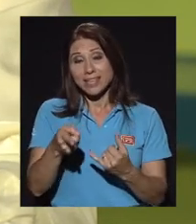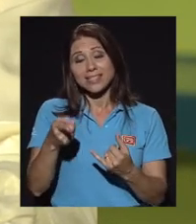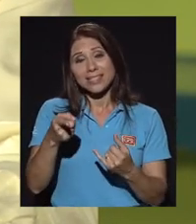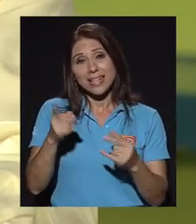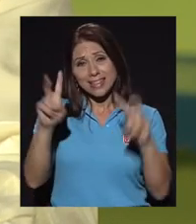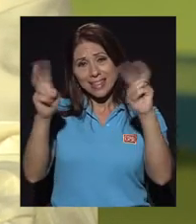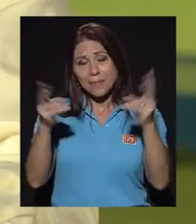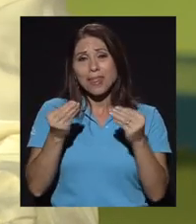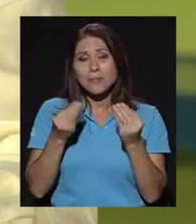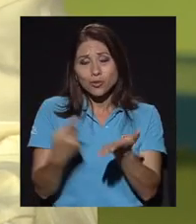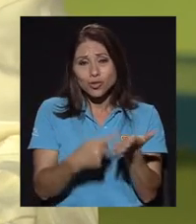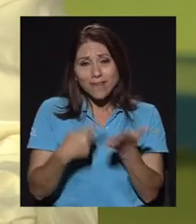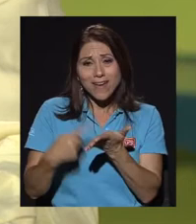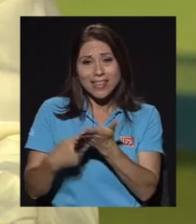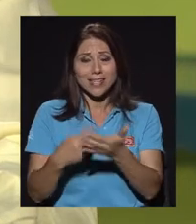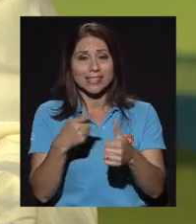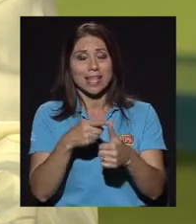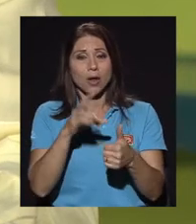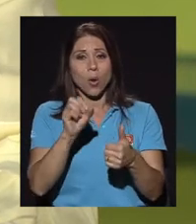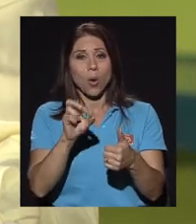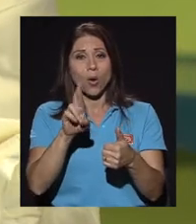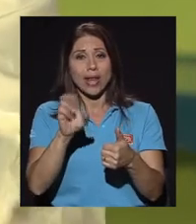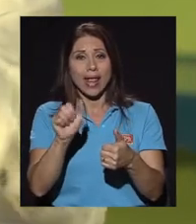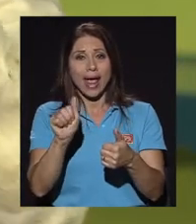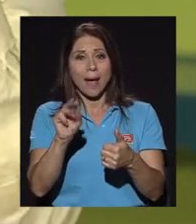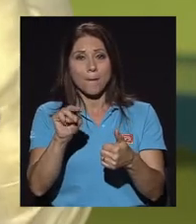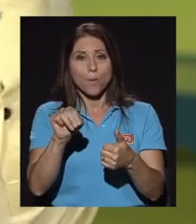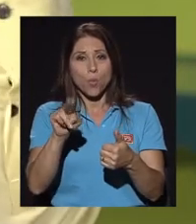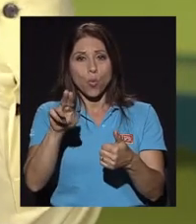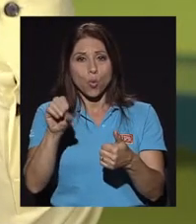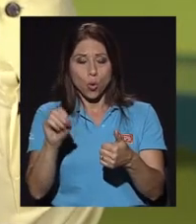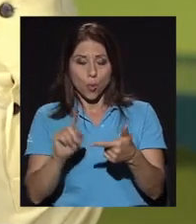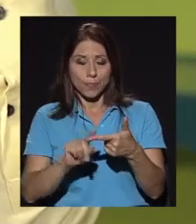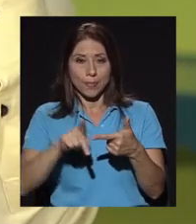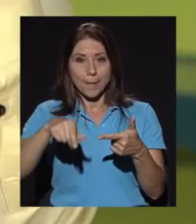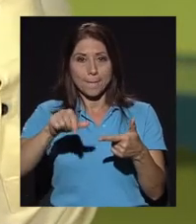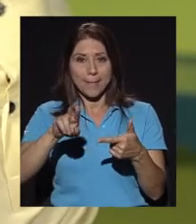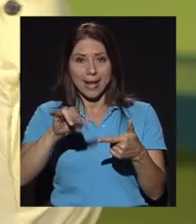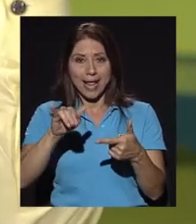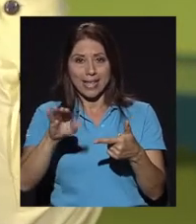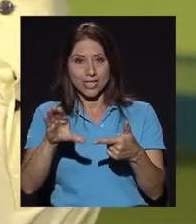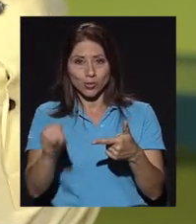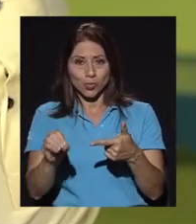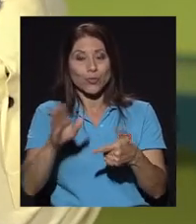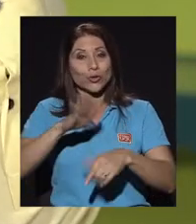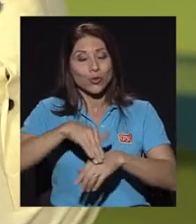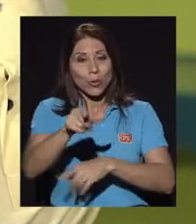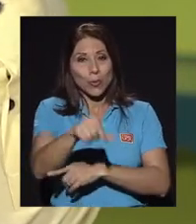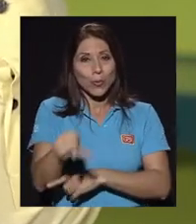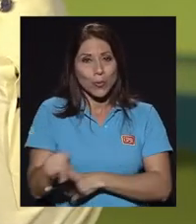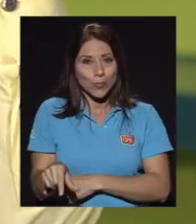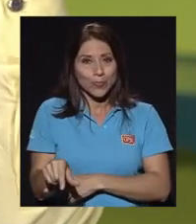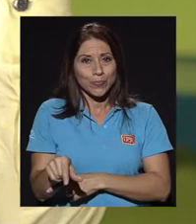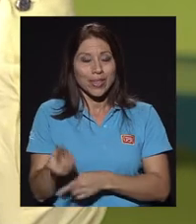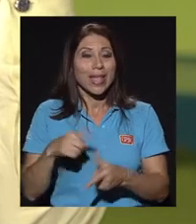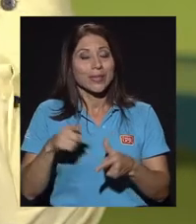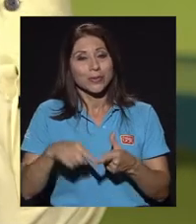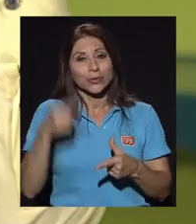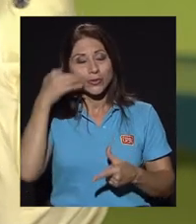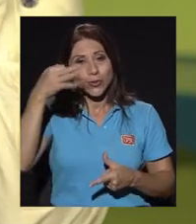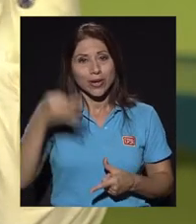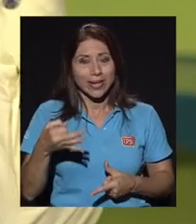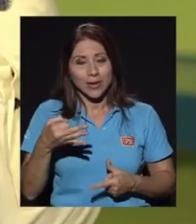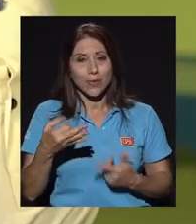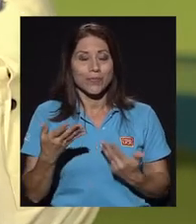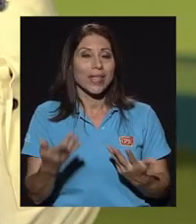debates en Oriamuno, en Paraíso, y es el recurso hídrico. Entonces, yo no veo por dónde Setena nos vaya a otorgar, o sea, difícilmente nos va a otorgar un